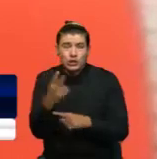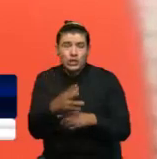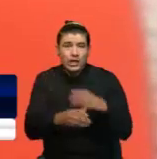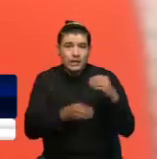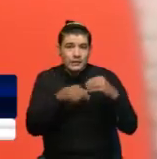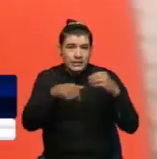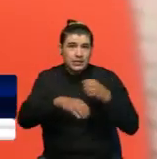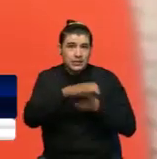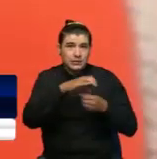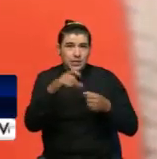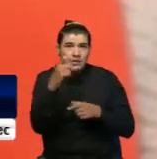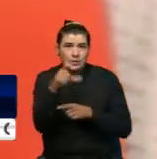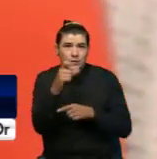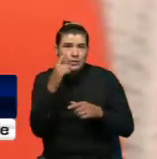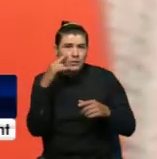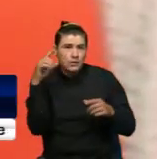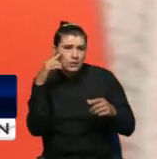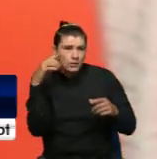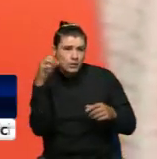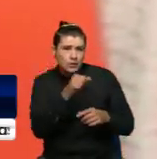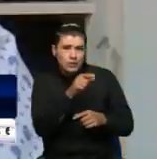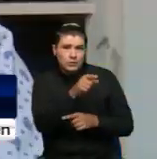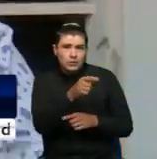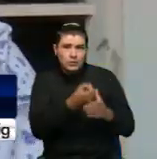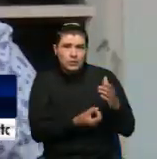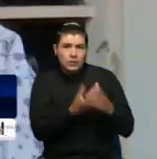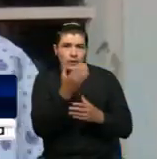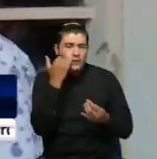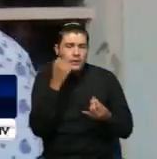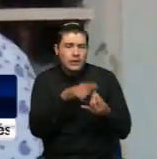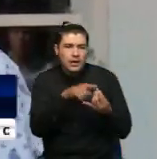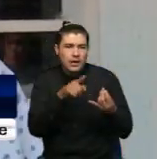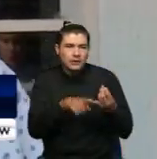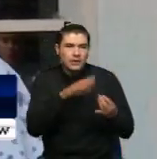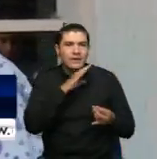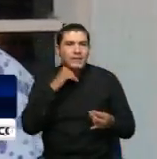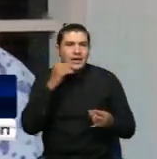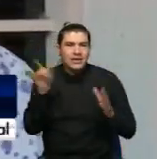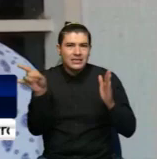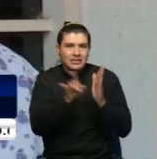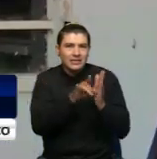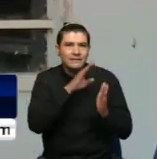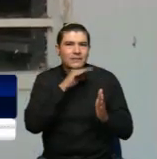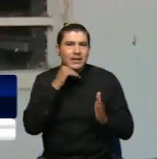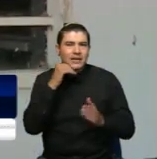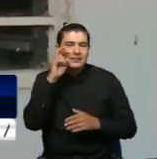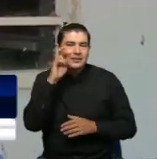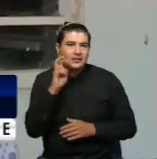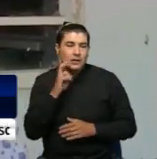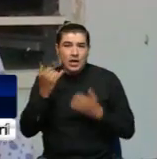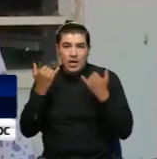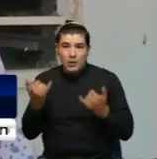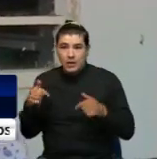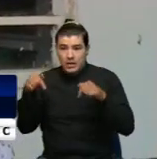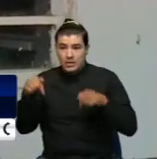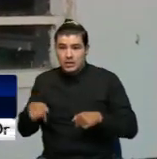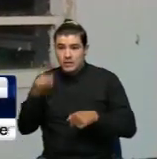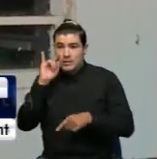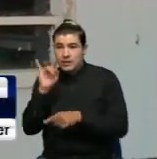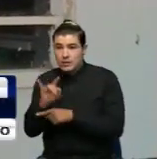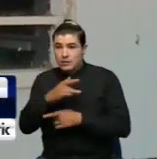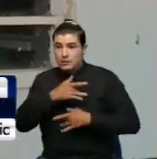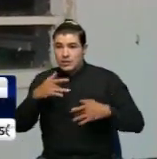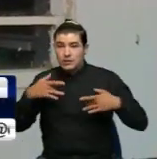detectan nuevos casos de enfermedades de transmisión sexual esto preocupa a los veedores de salud aquí en cúcuta no alarma